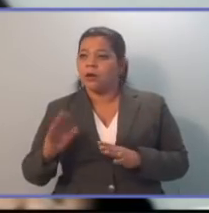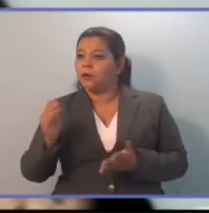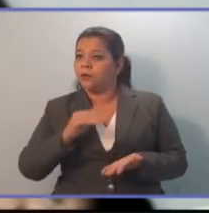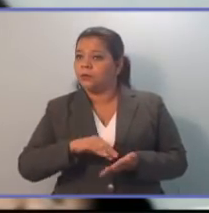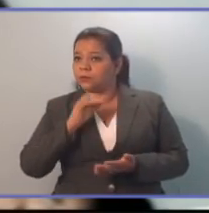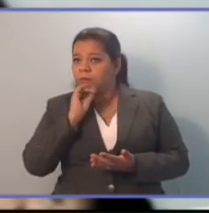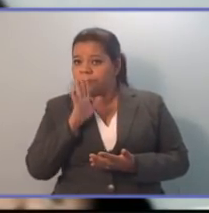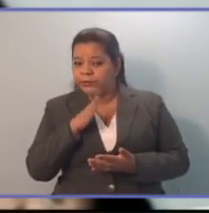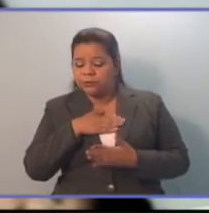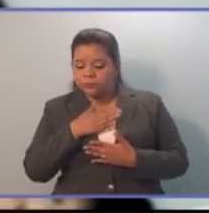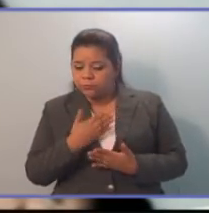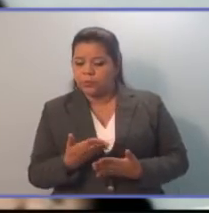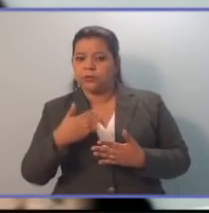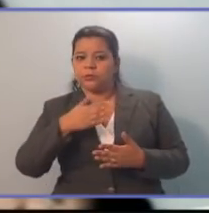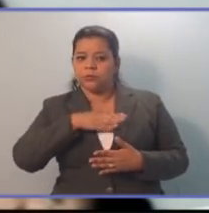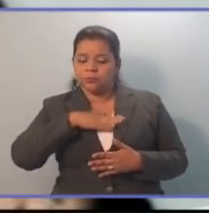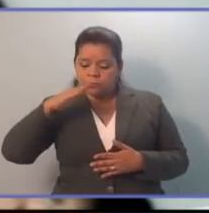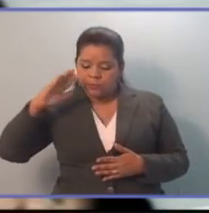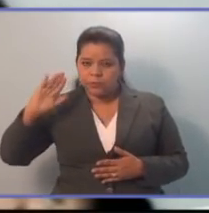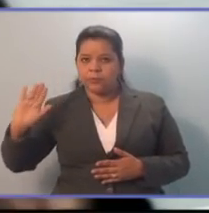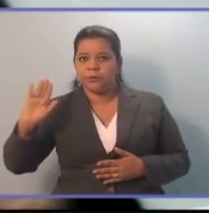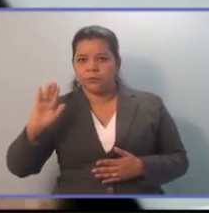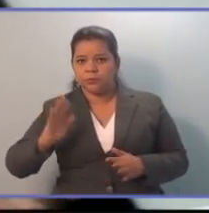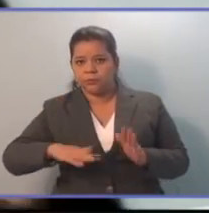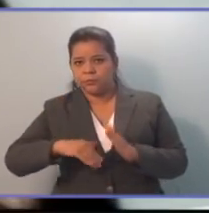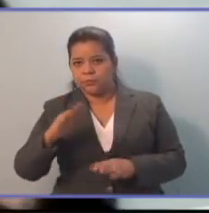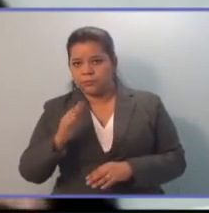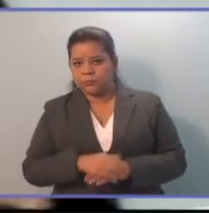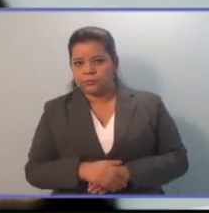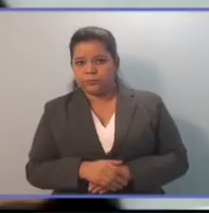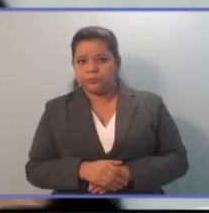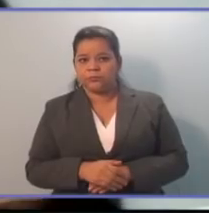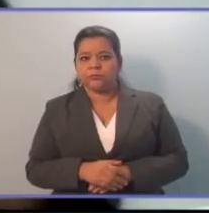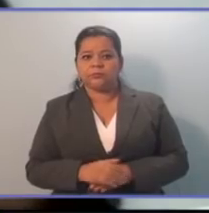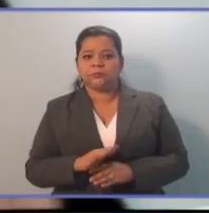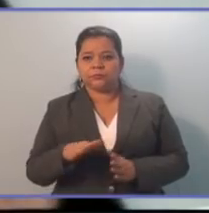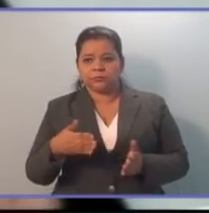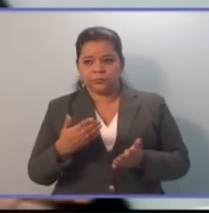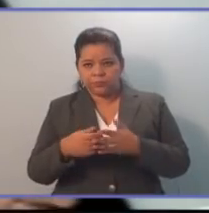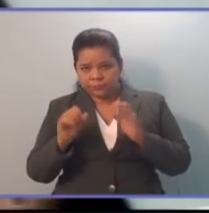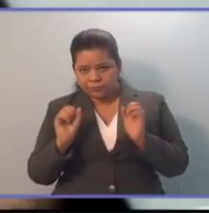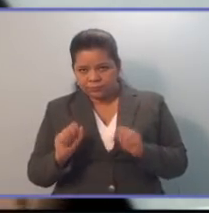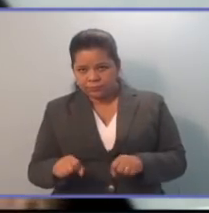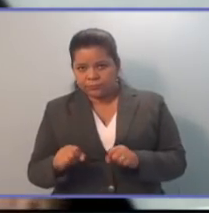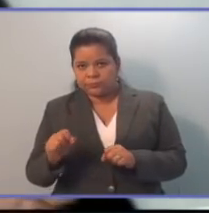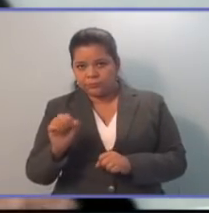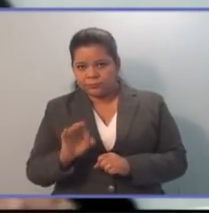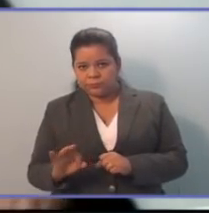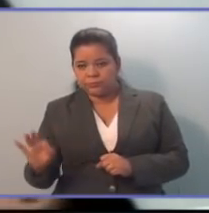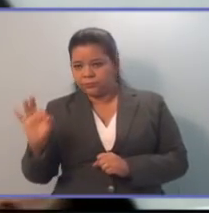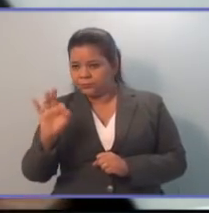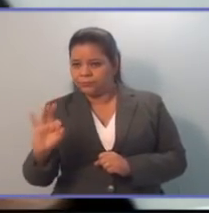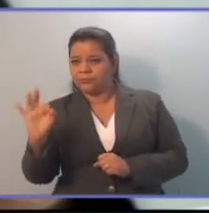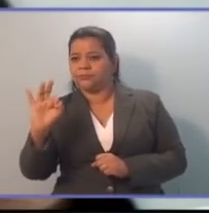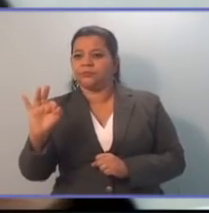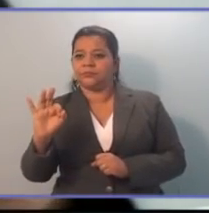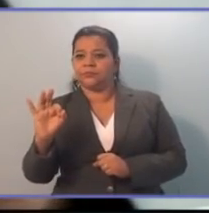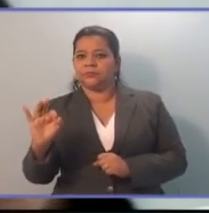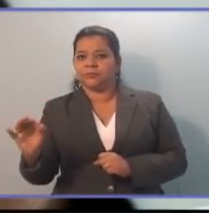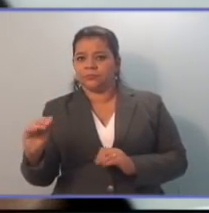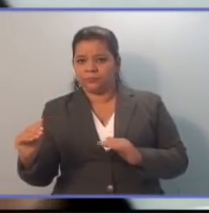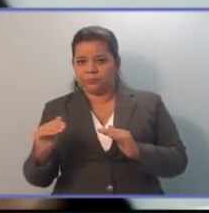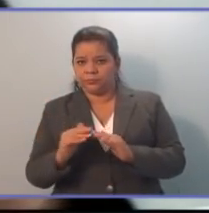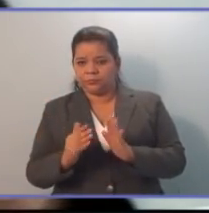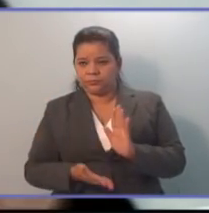entrega, el compromiso institucional, todo eso puede ser medido y calificado. Y por eso es que decimos que